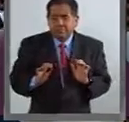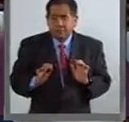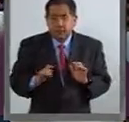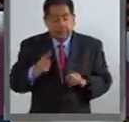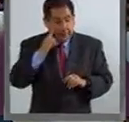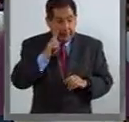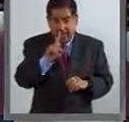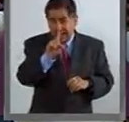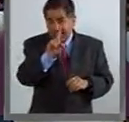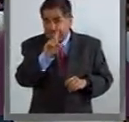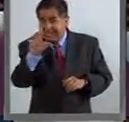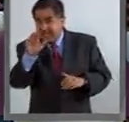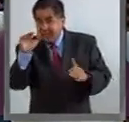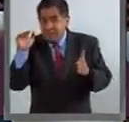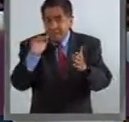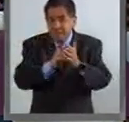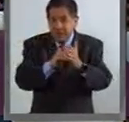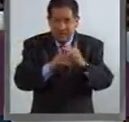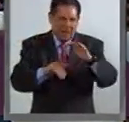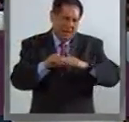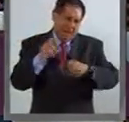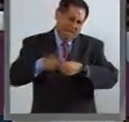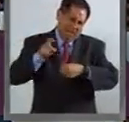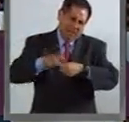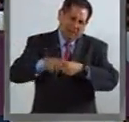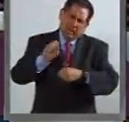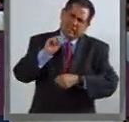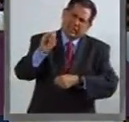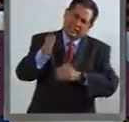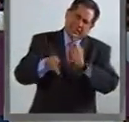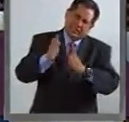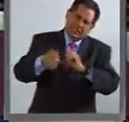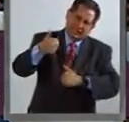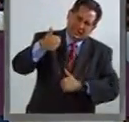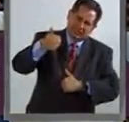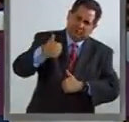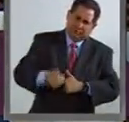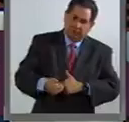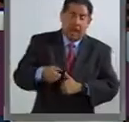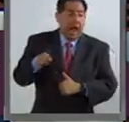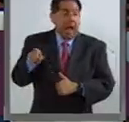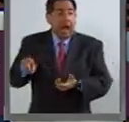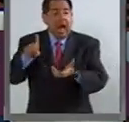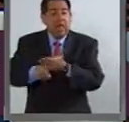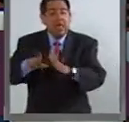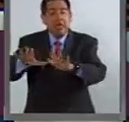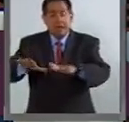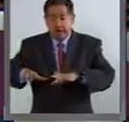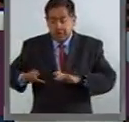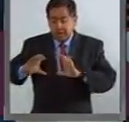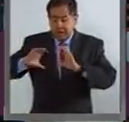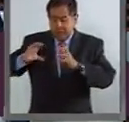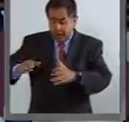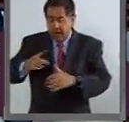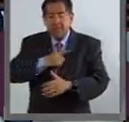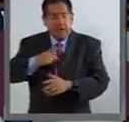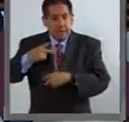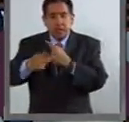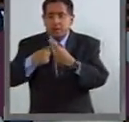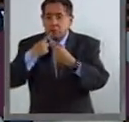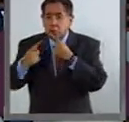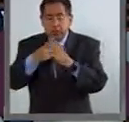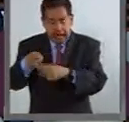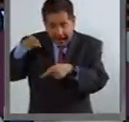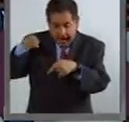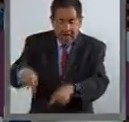a 100,000 adhesiones, el tema tiene que ser discutido en el Pleno en la próxima sesión del Parlamento.